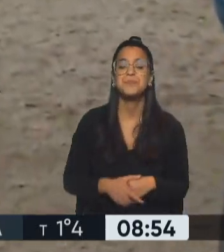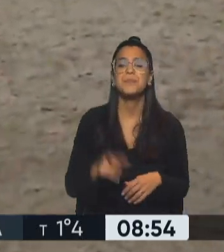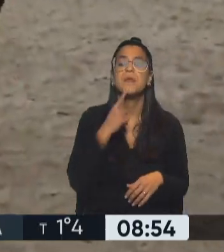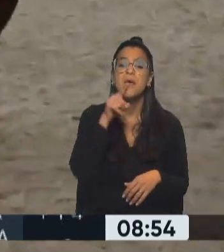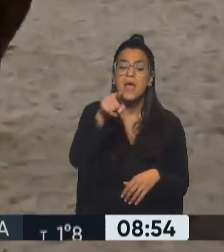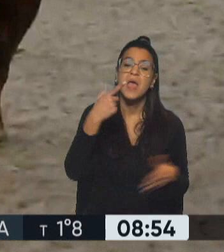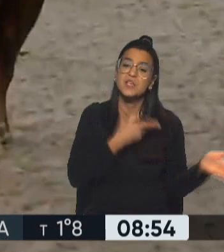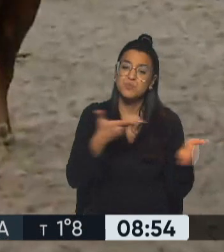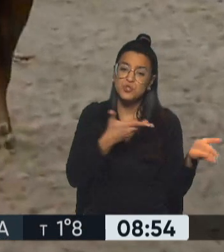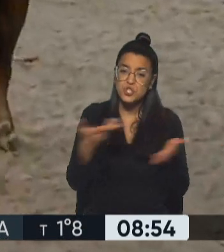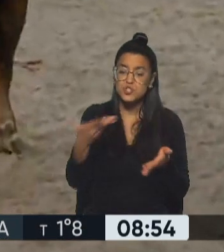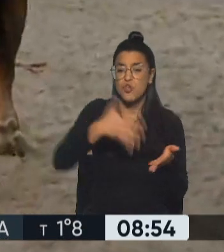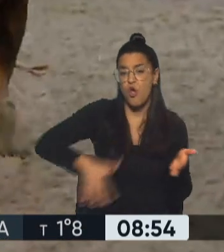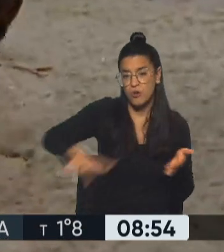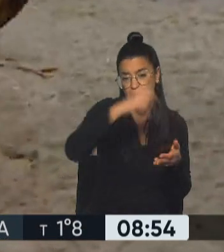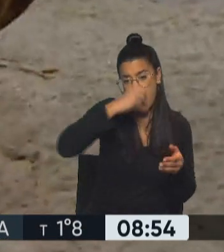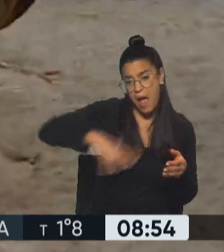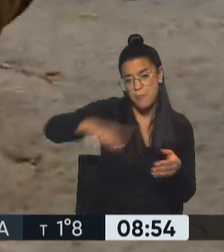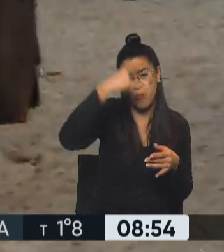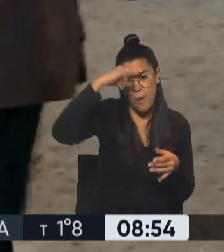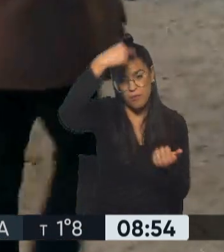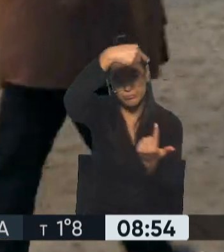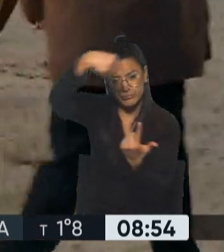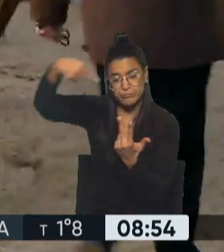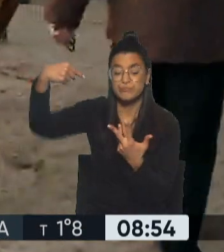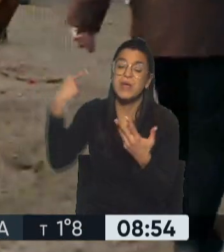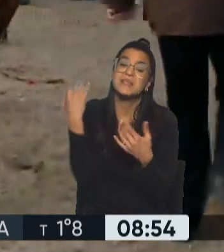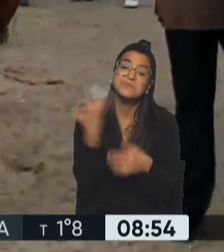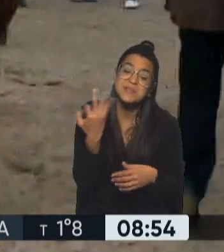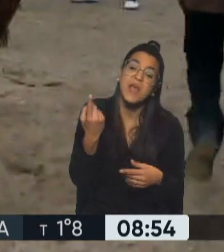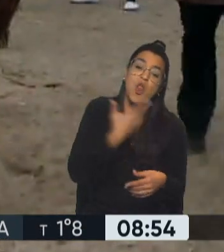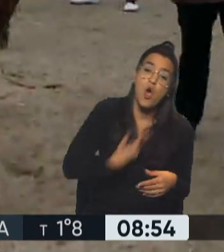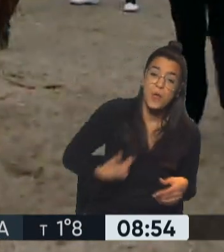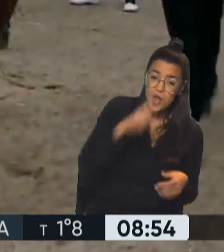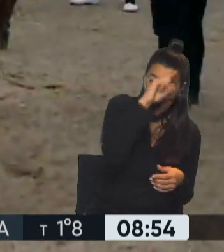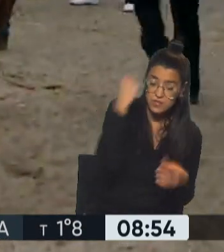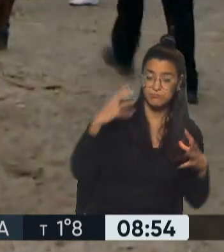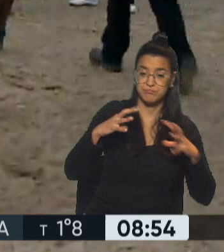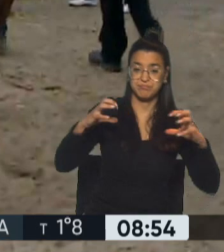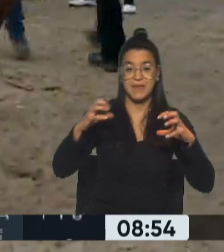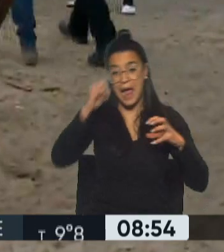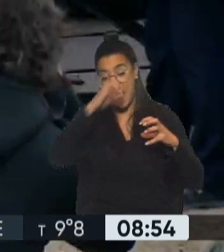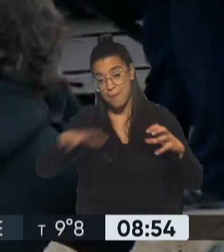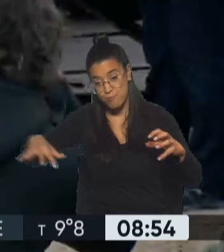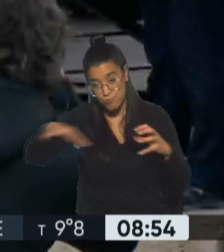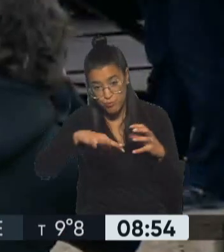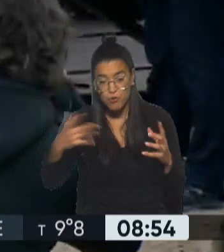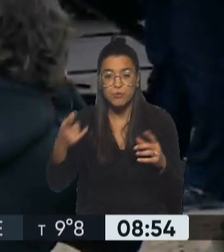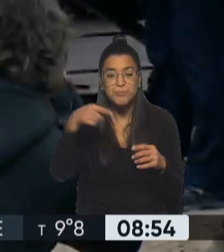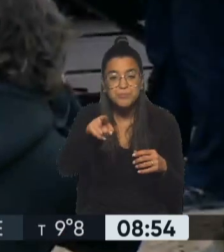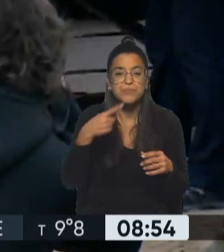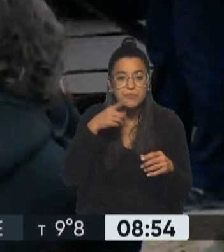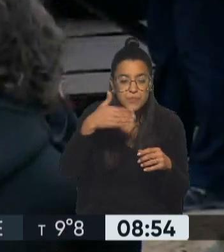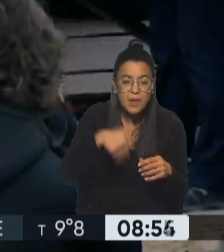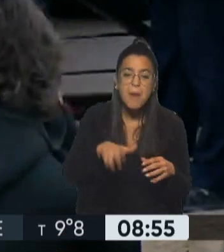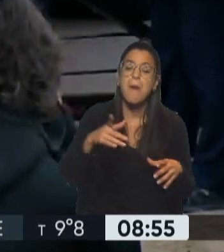Esta exposición rural que se da en el marco también de un clima muy particular entre el gobierno nacional y el campo, en el marco de lo que ha sido el cuarto